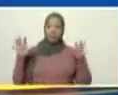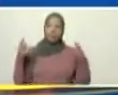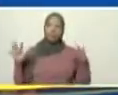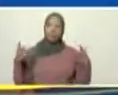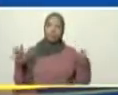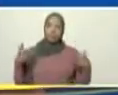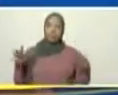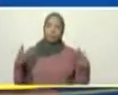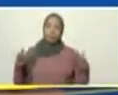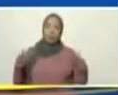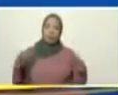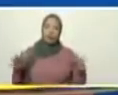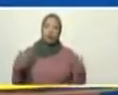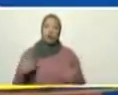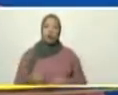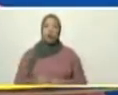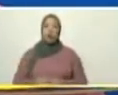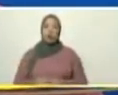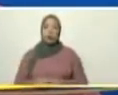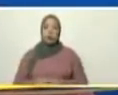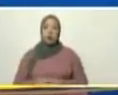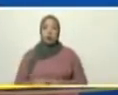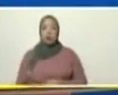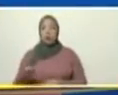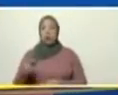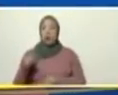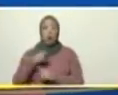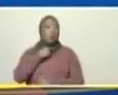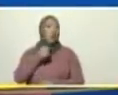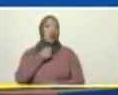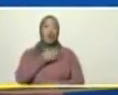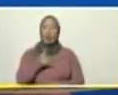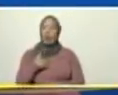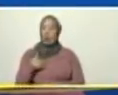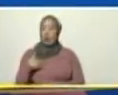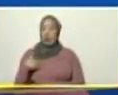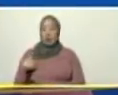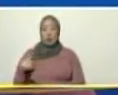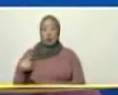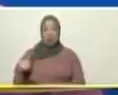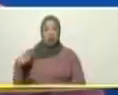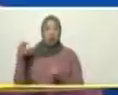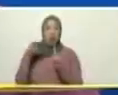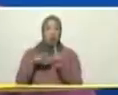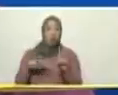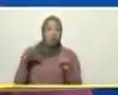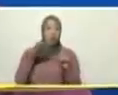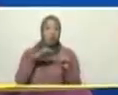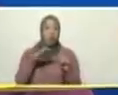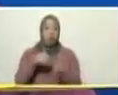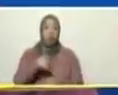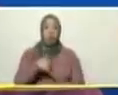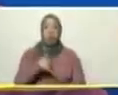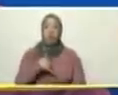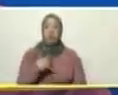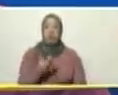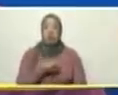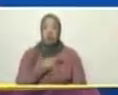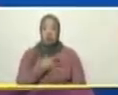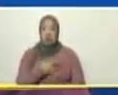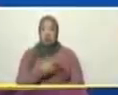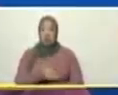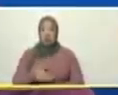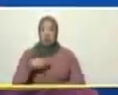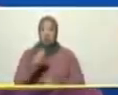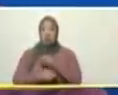Y que nos desprecian, ¿no?, y que tienen malestar de que les estemos recordando siempre que el proyecto